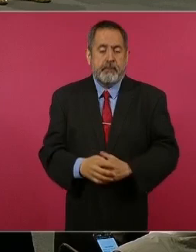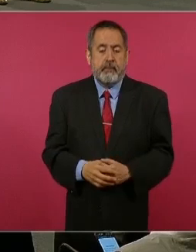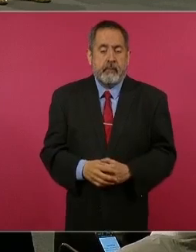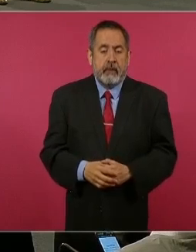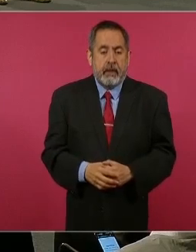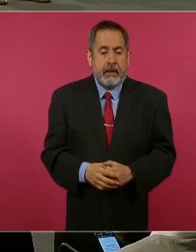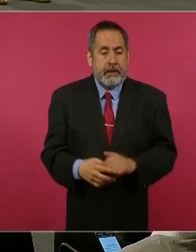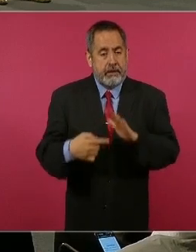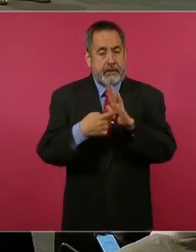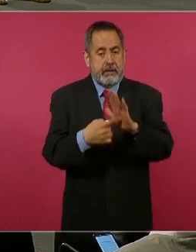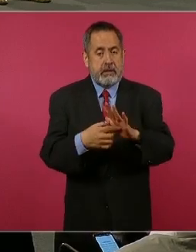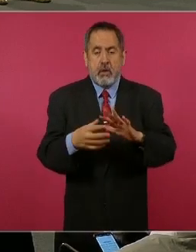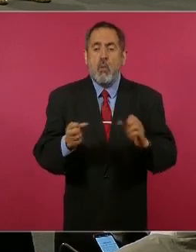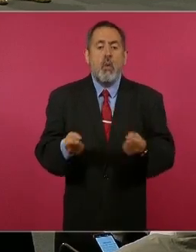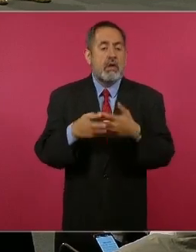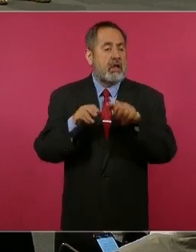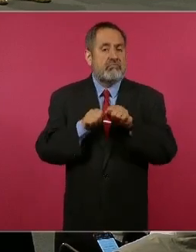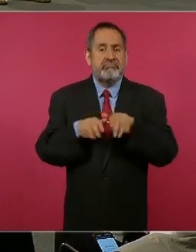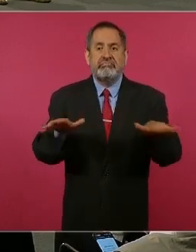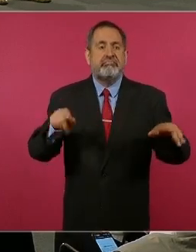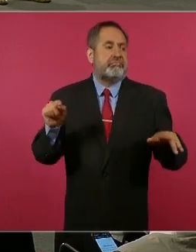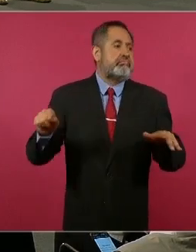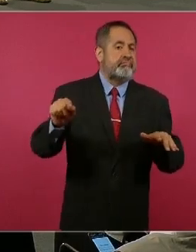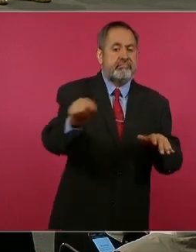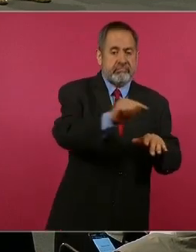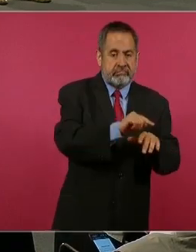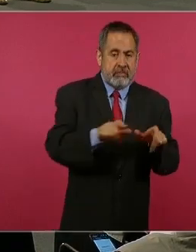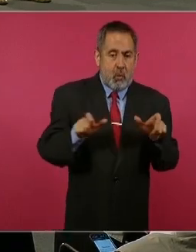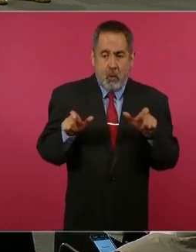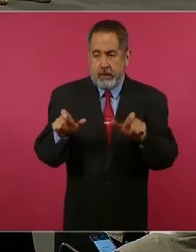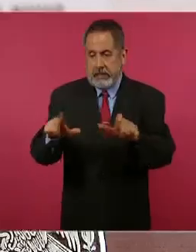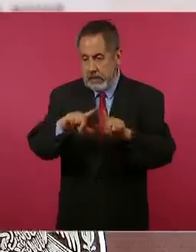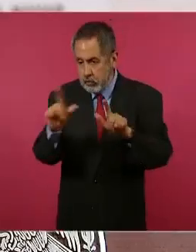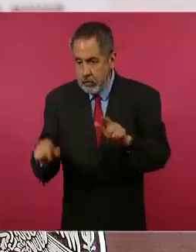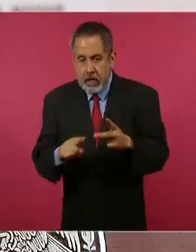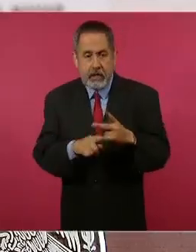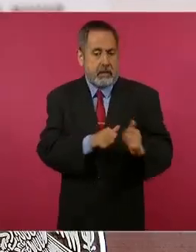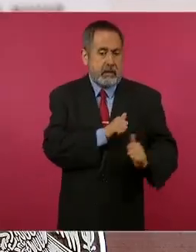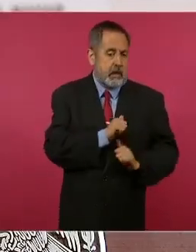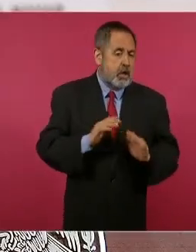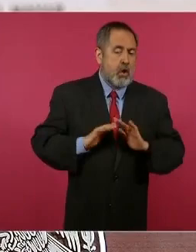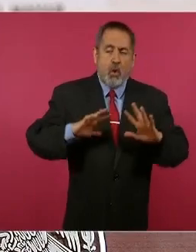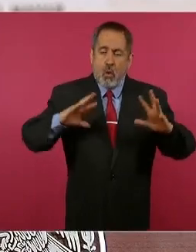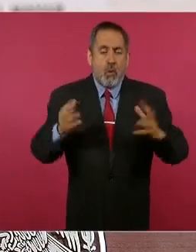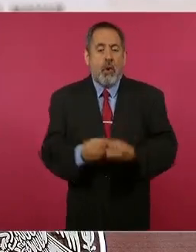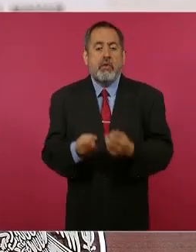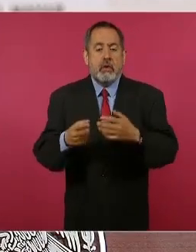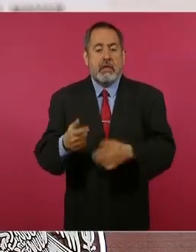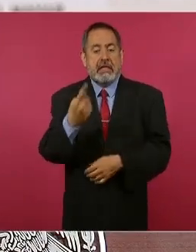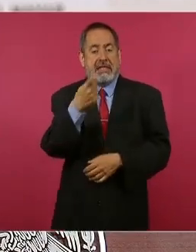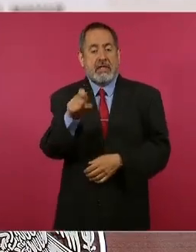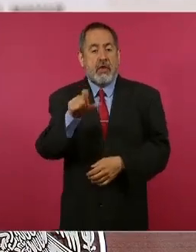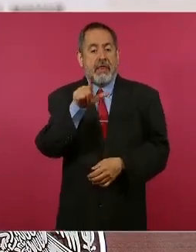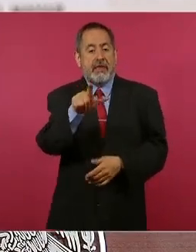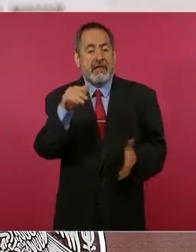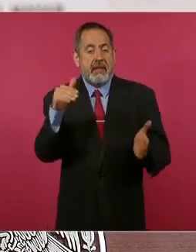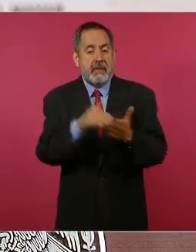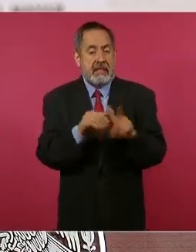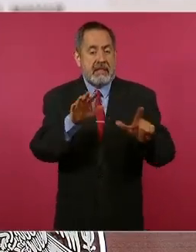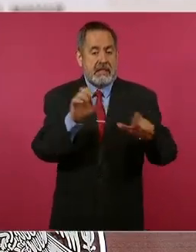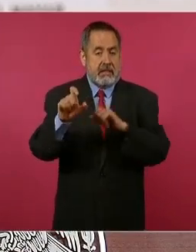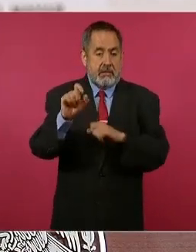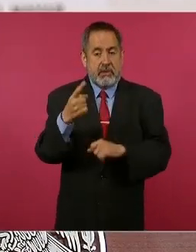Por lo que se refiere al efectivo y despliegue de Fuerzas Armadas y Guardia Nacional, tenemos un efectivo de 117 mil